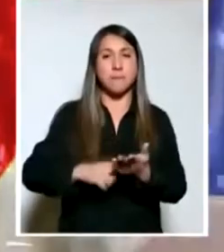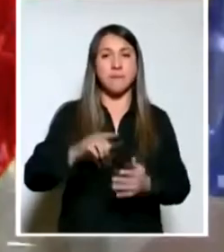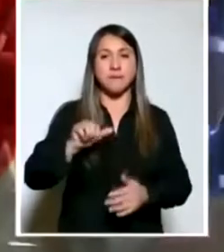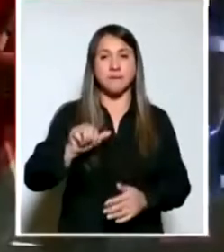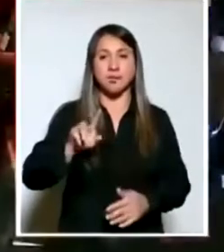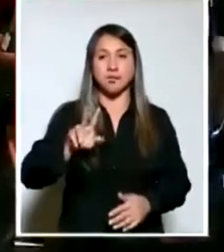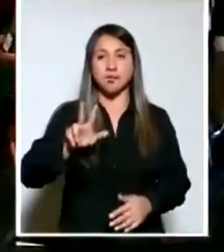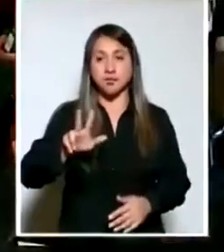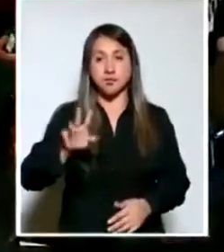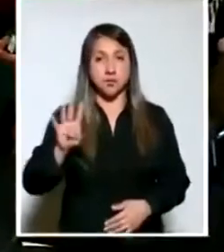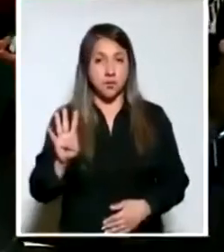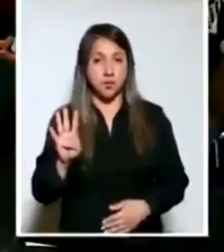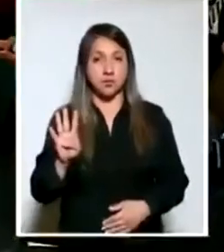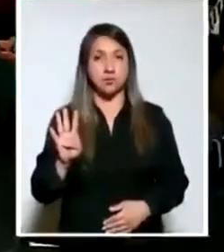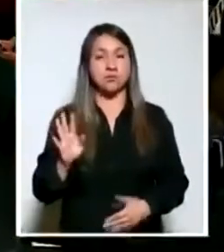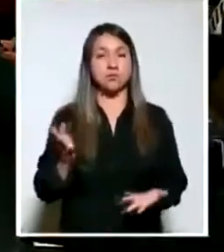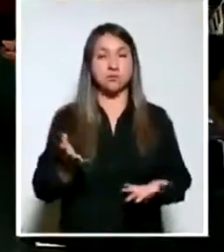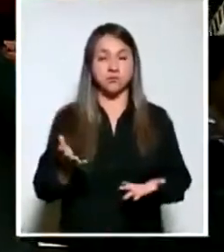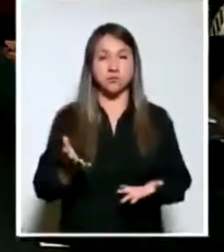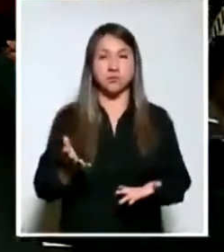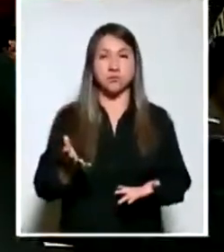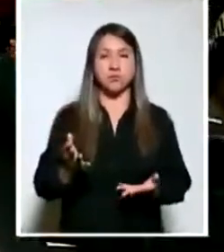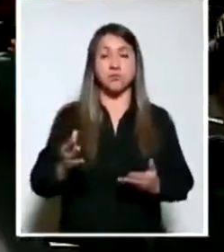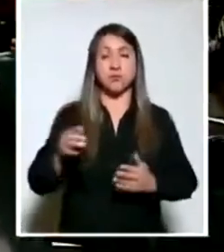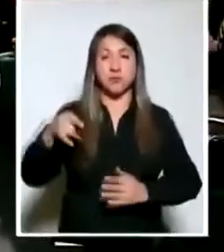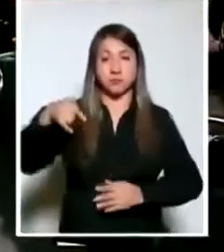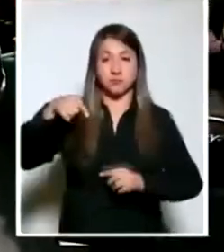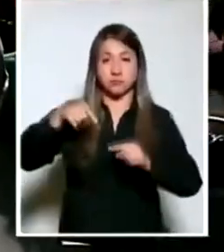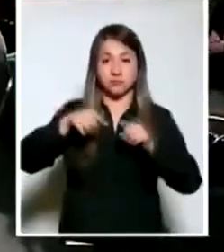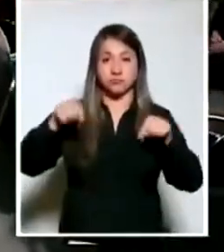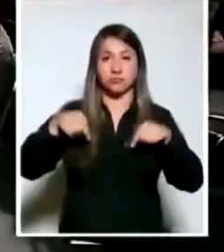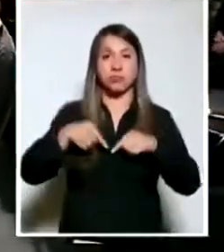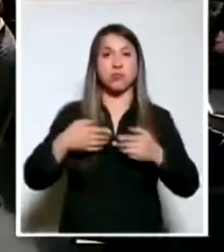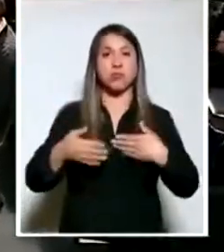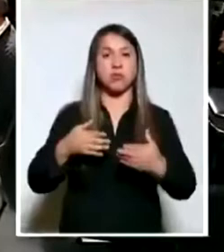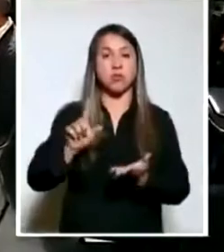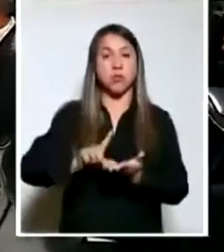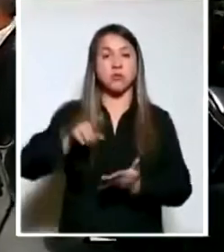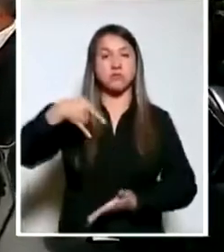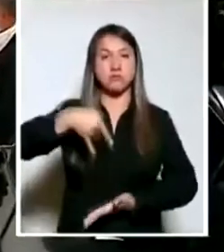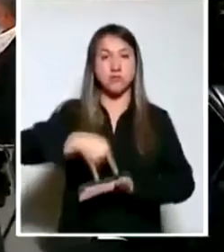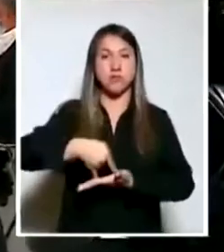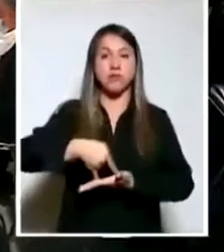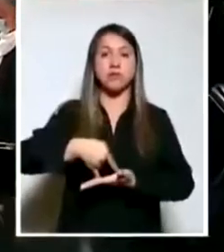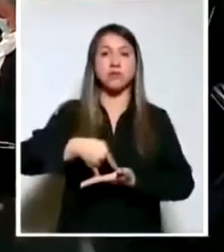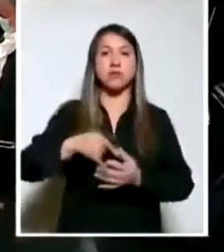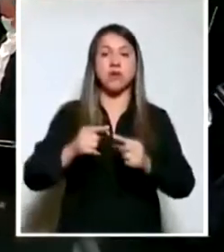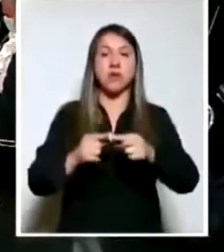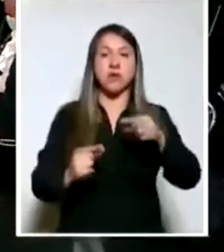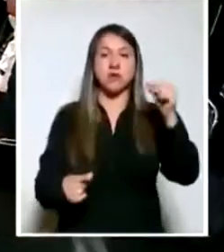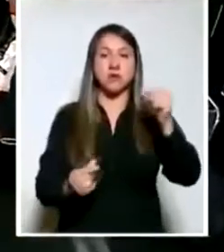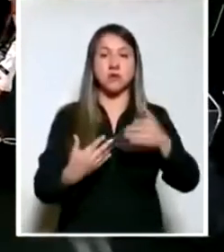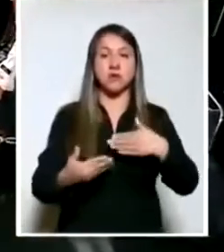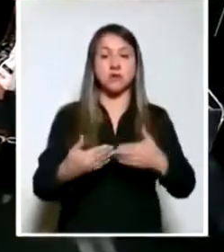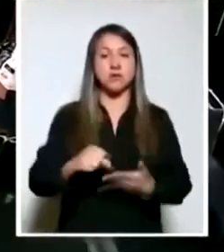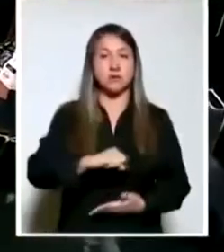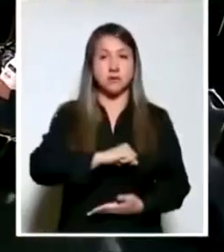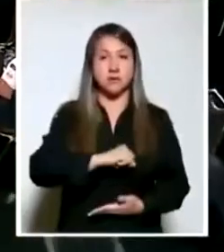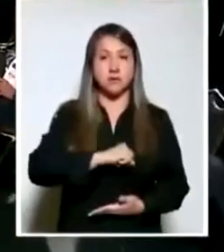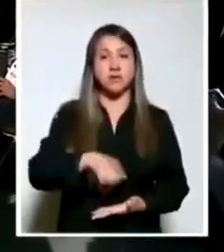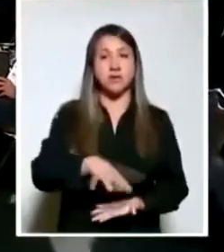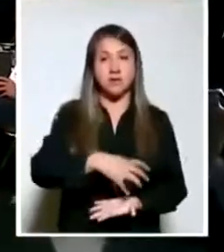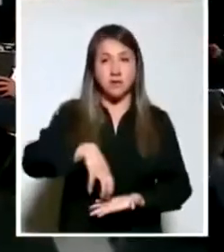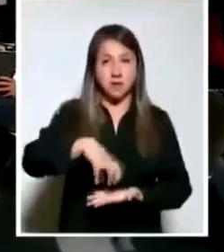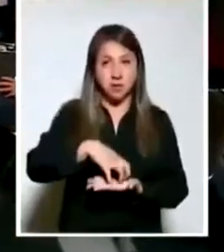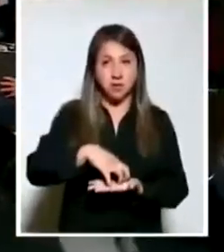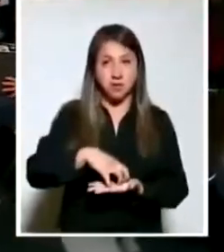1684, en el edificio del Congreso Nacional en Santiago, abro esta